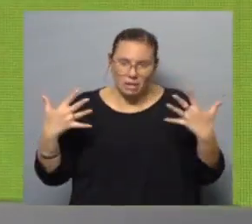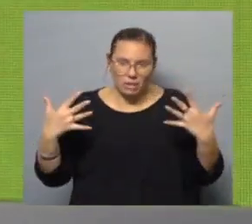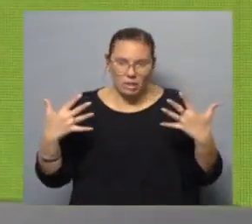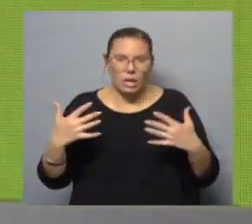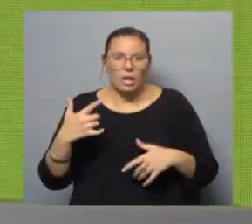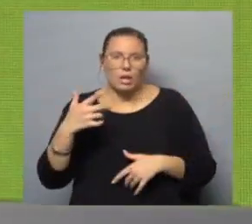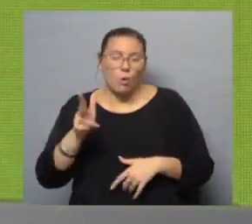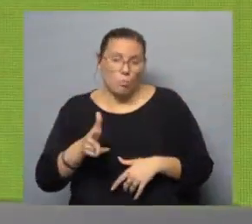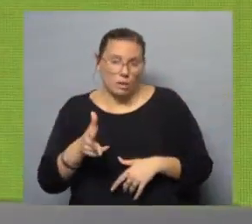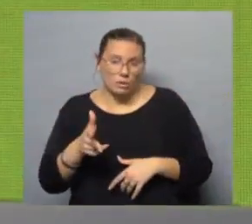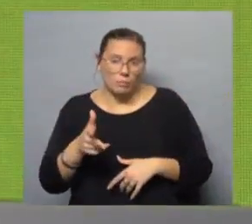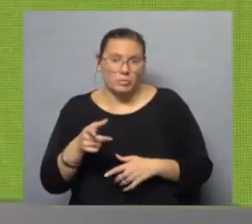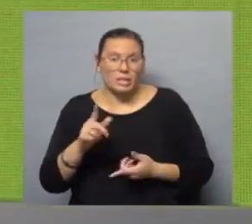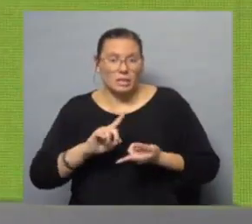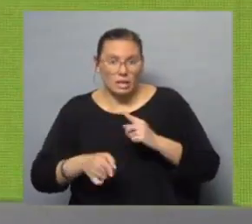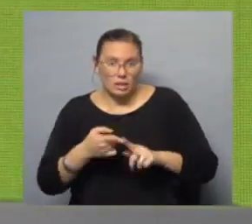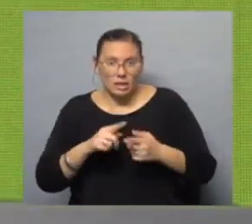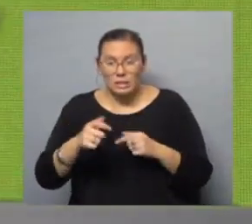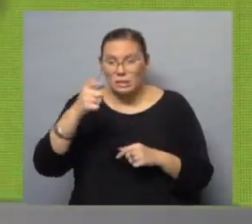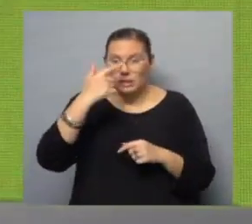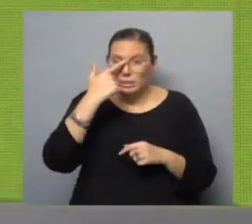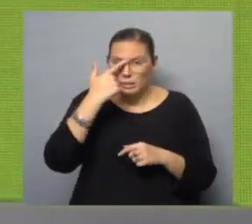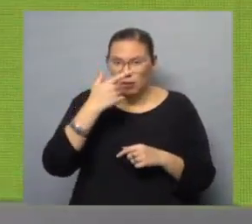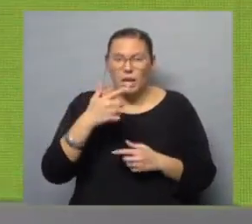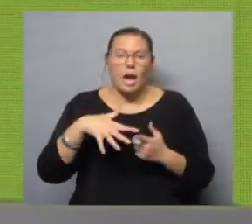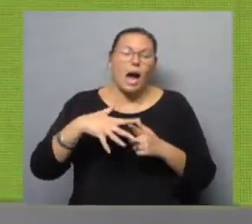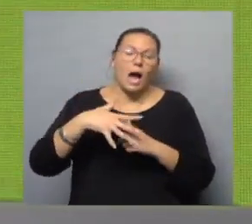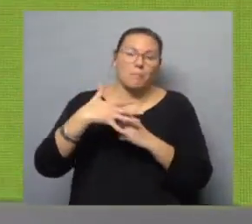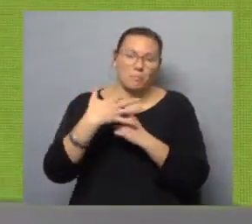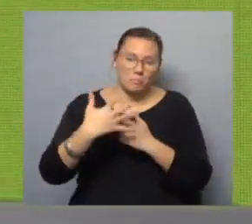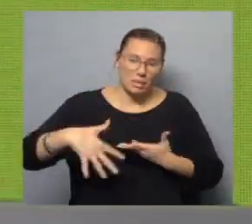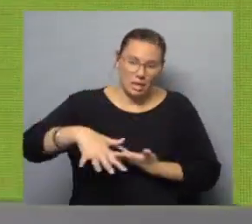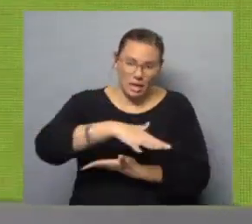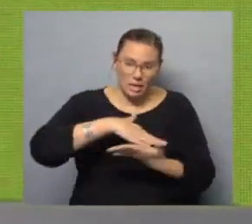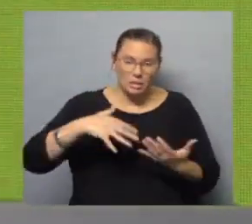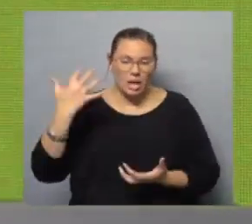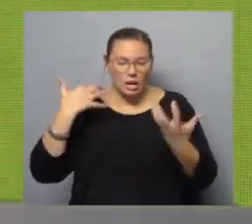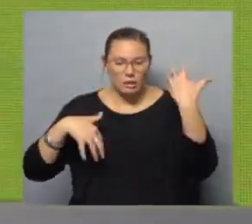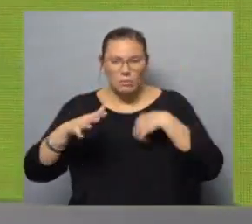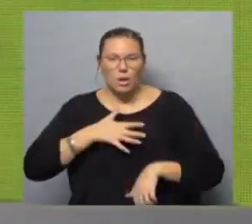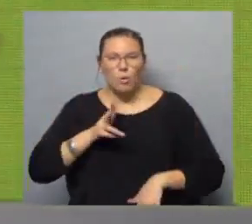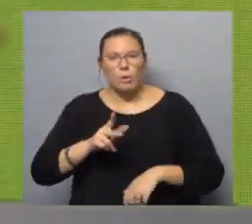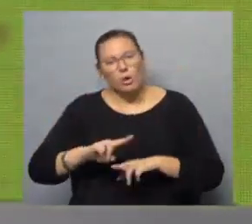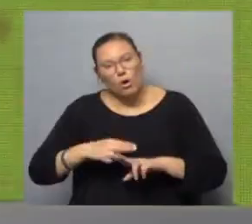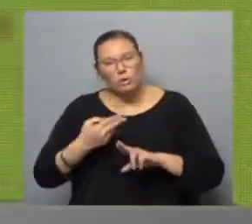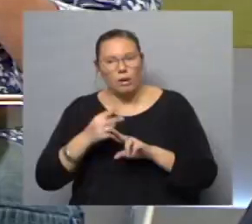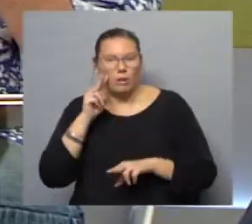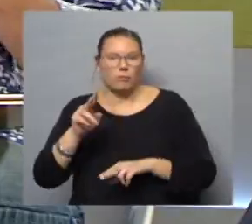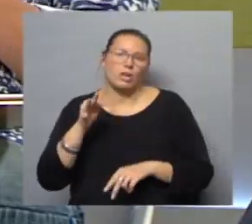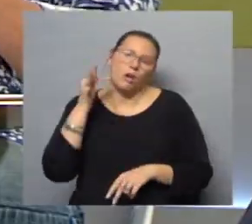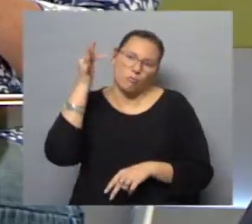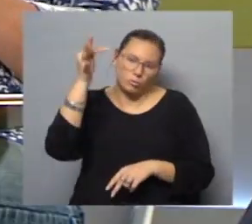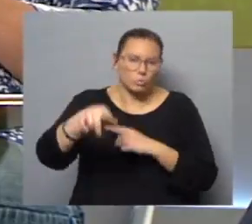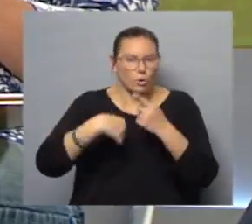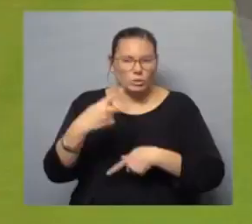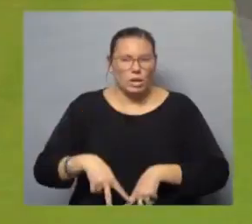los humanos. Pero bueno, esta relación entre ambiente, animales y humanos la vamos a volver a ver seguramente en otras